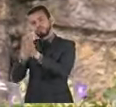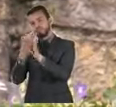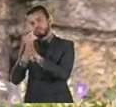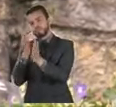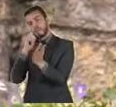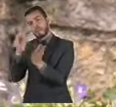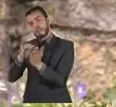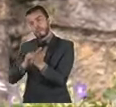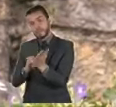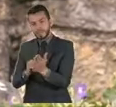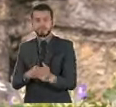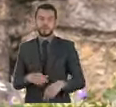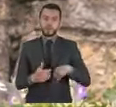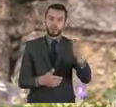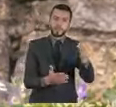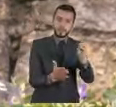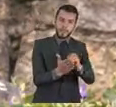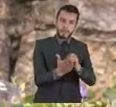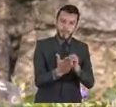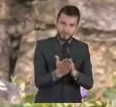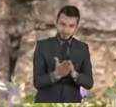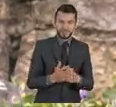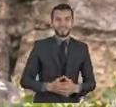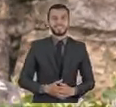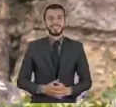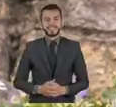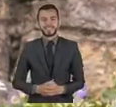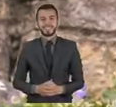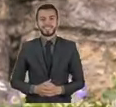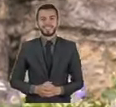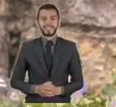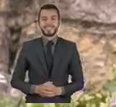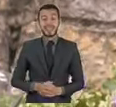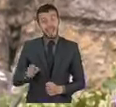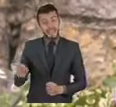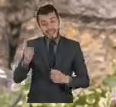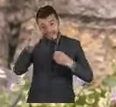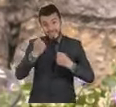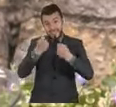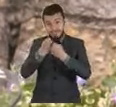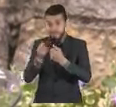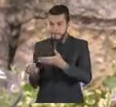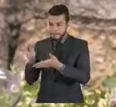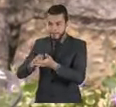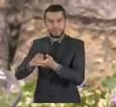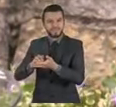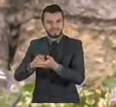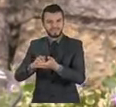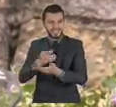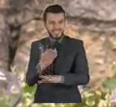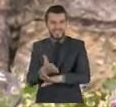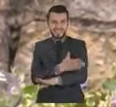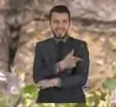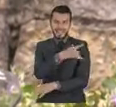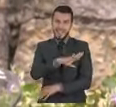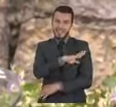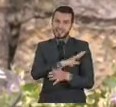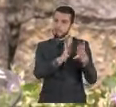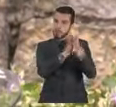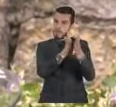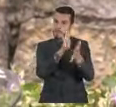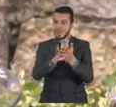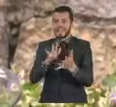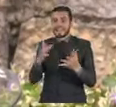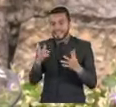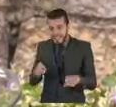implementación. La alianza parte del fundamento que esa transformación de la cual nos está hablando la alcaldesa y de la cual